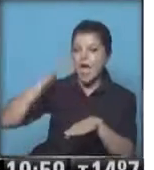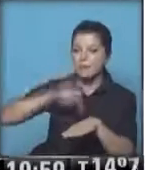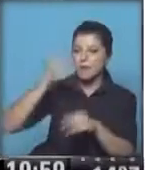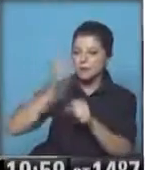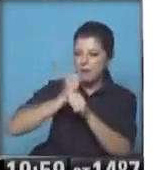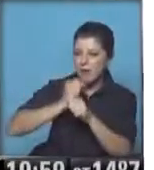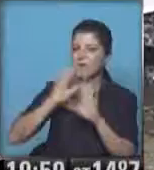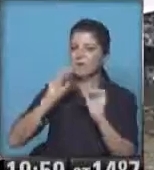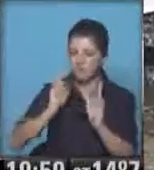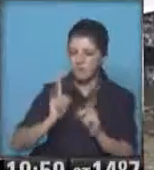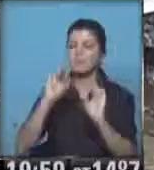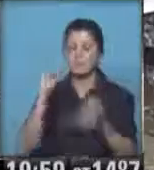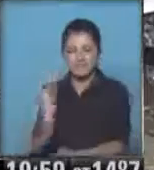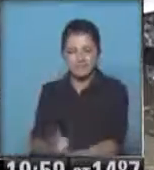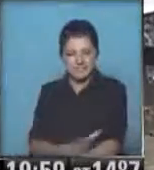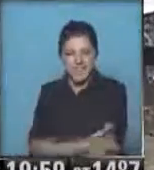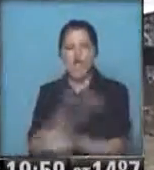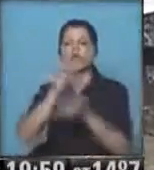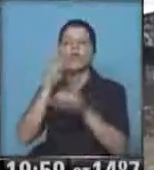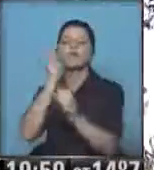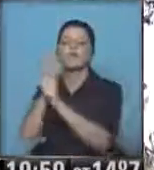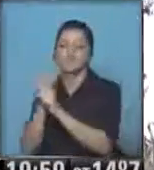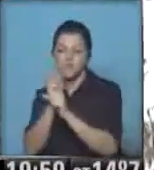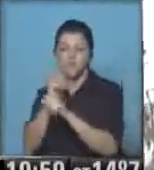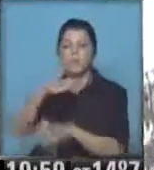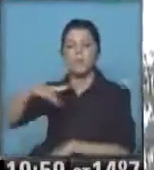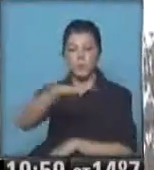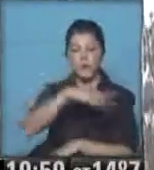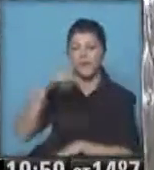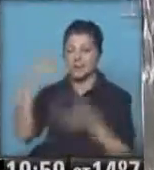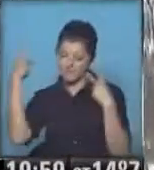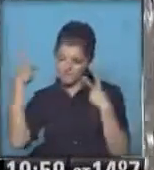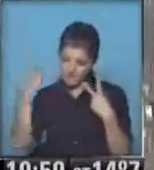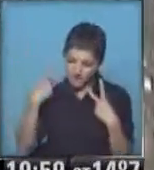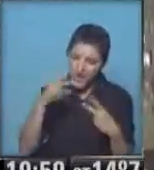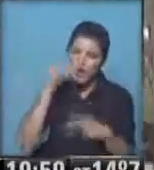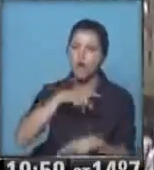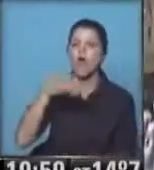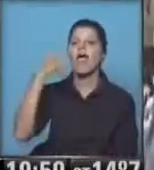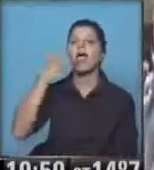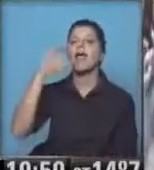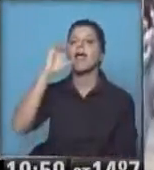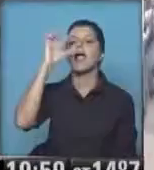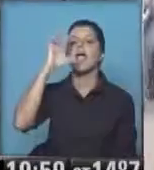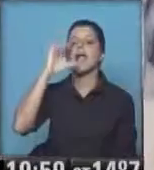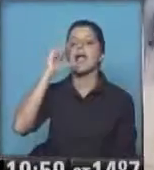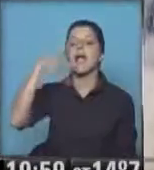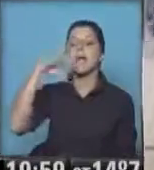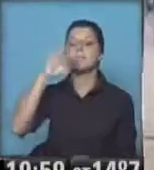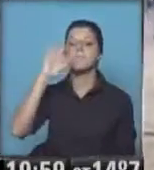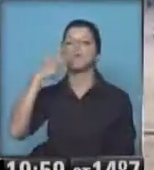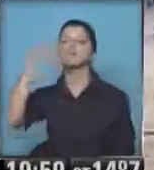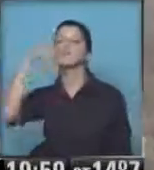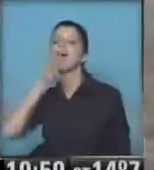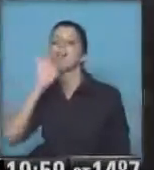como emotiva. Acompañado de autoridades locales, Evo viajó al paraje norteño de Camposanto, distante a 60